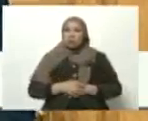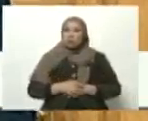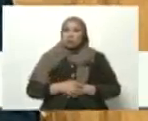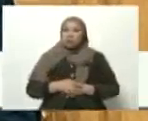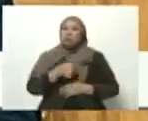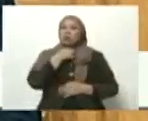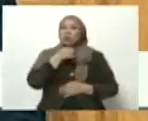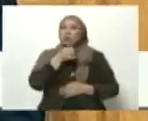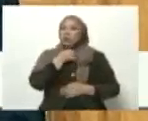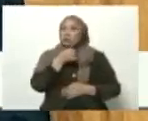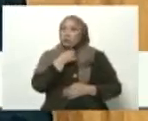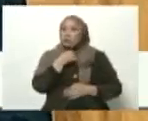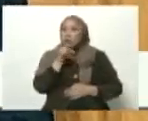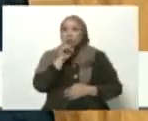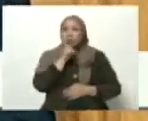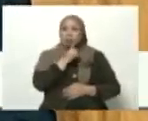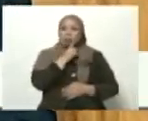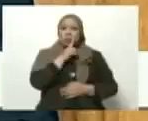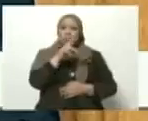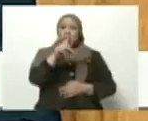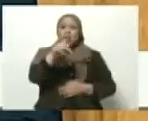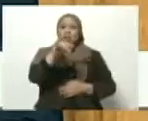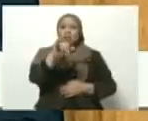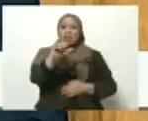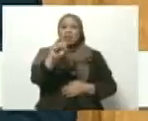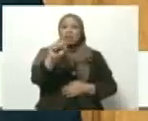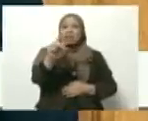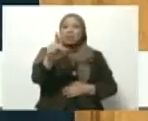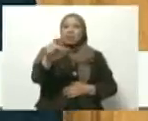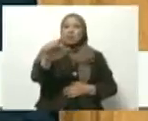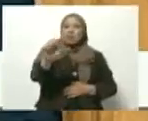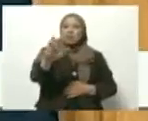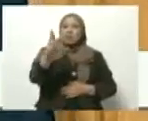le gusta a Kissinger. Kissinger realmente es terrible, un criminal